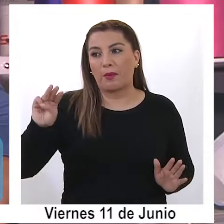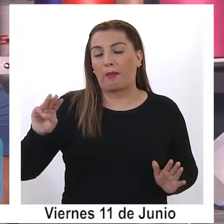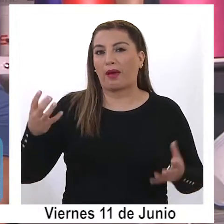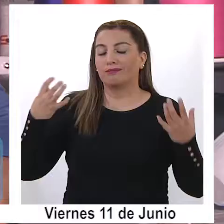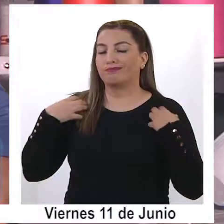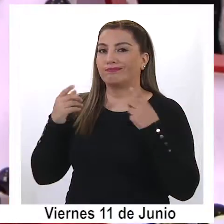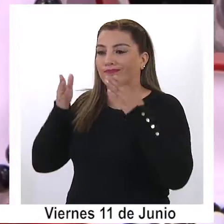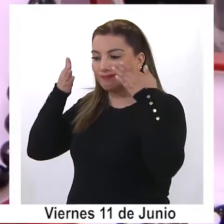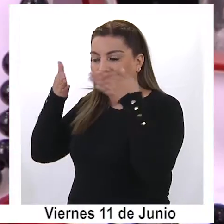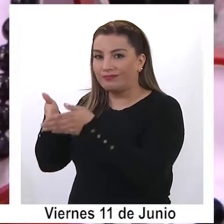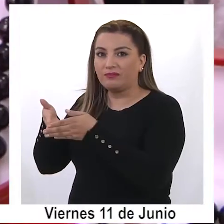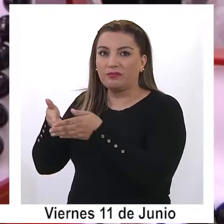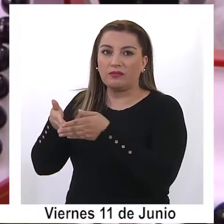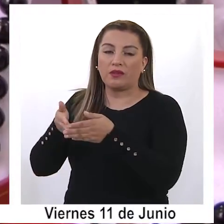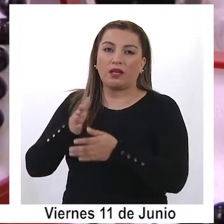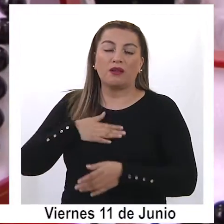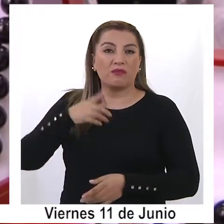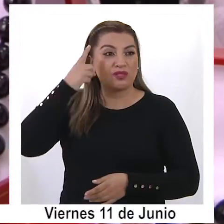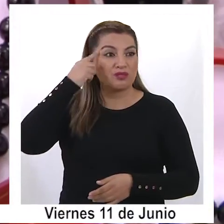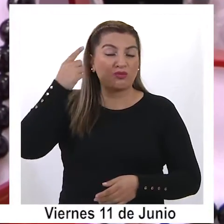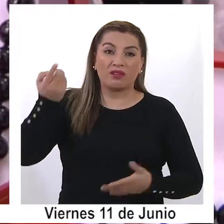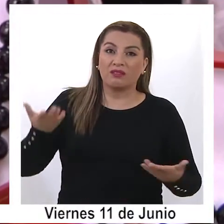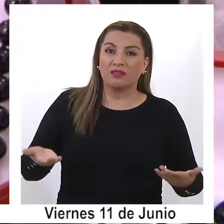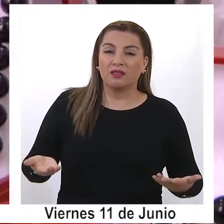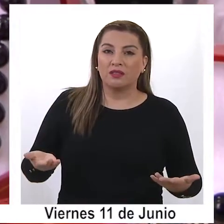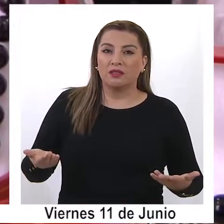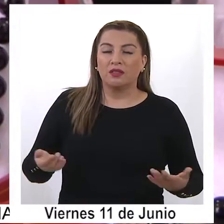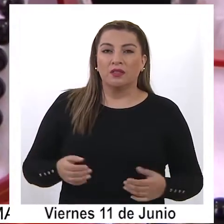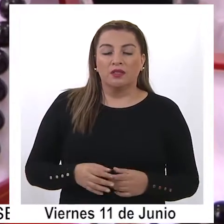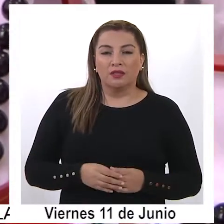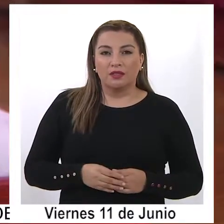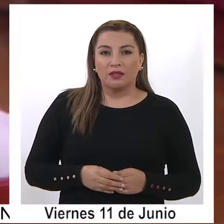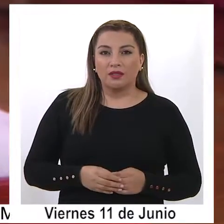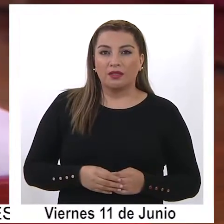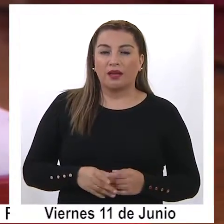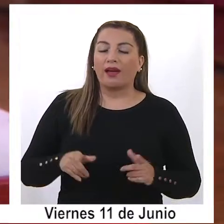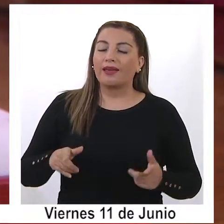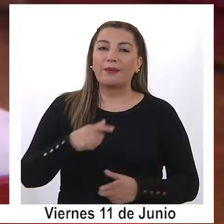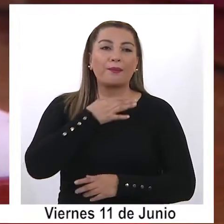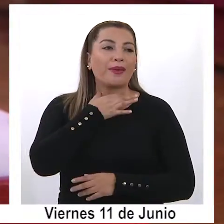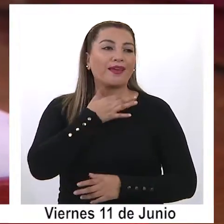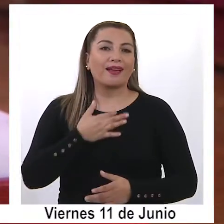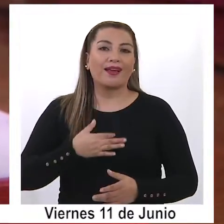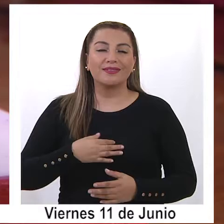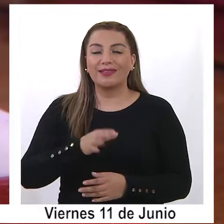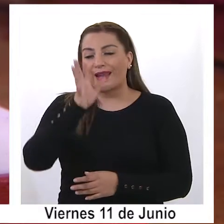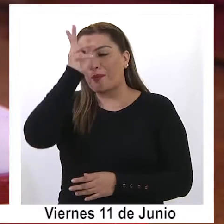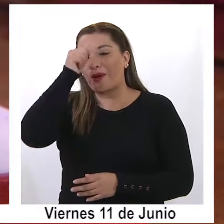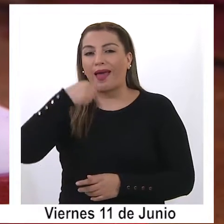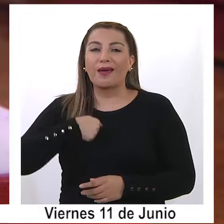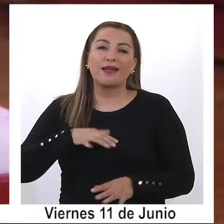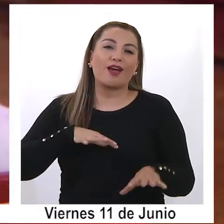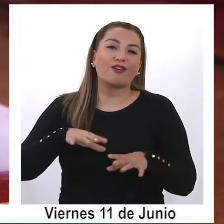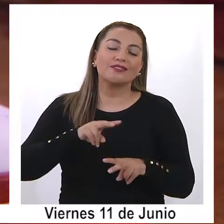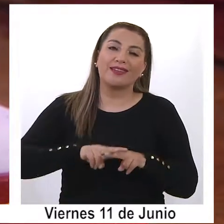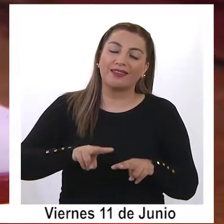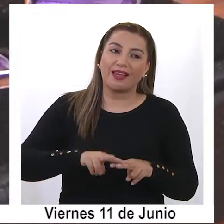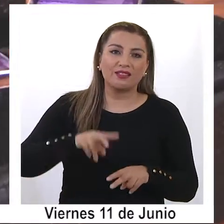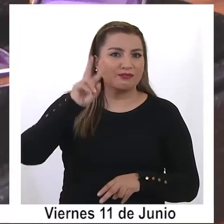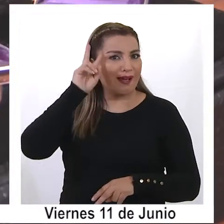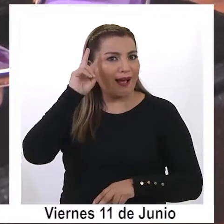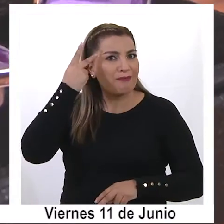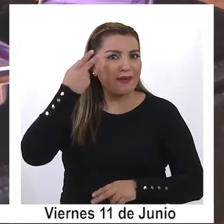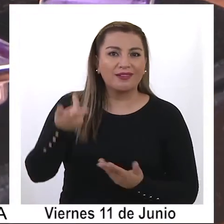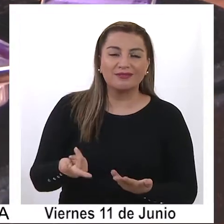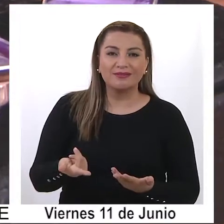hacer mi sueño realidad con un esfuerzo y con sueño, y la verdad que ahí estoy. Me encanta y enamorada de lo que hago y